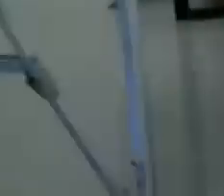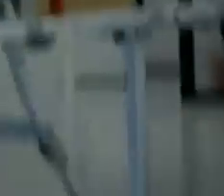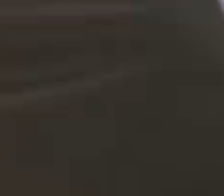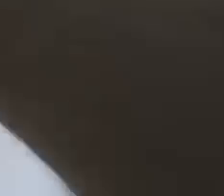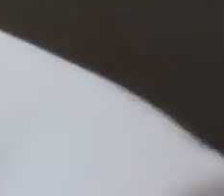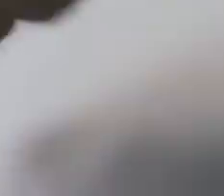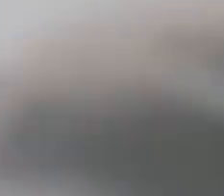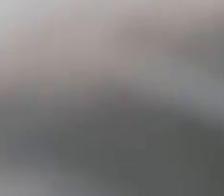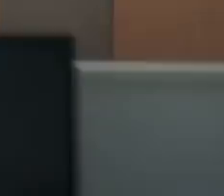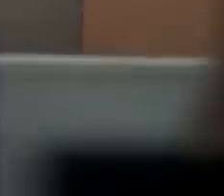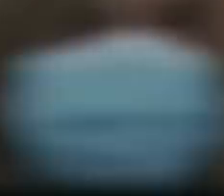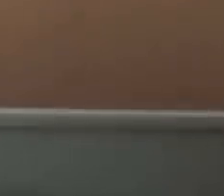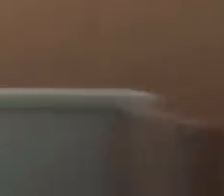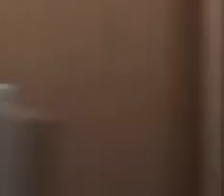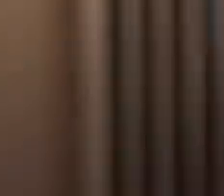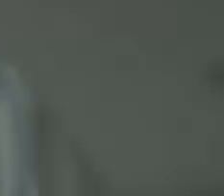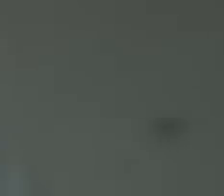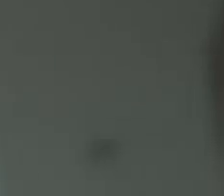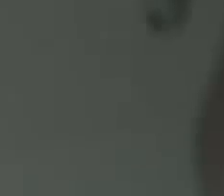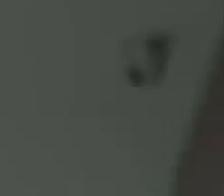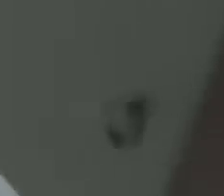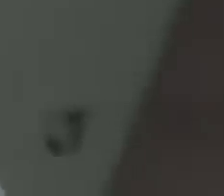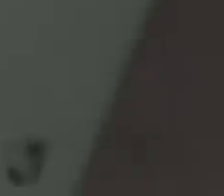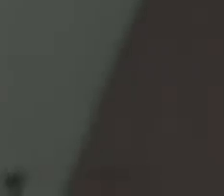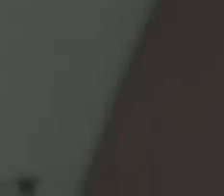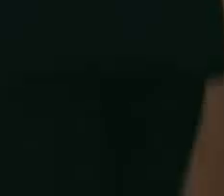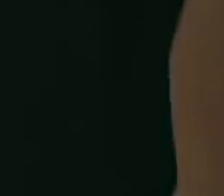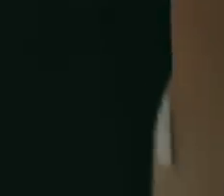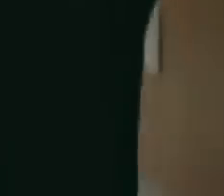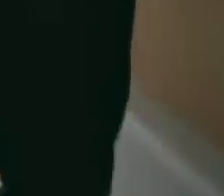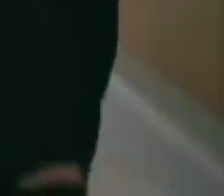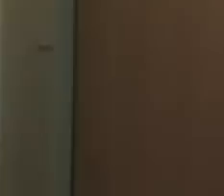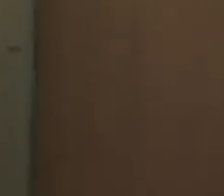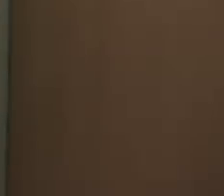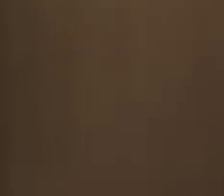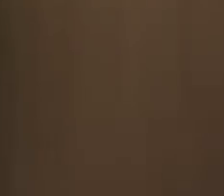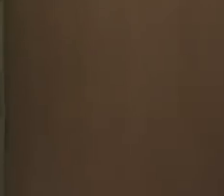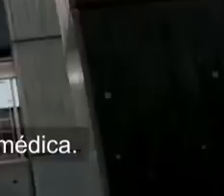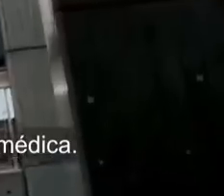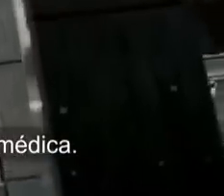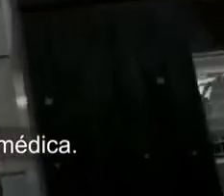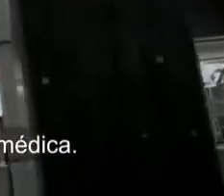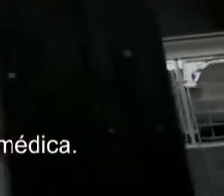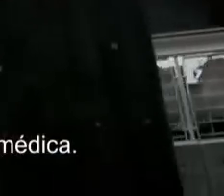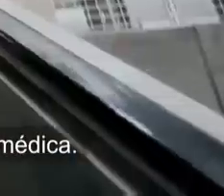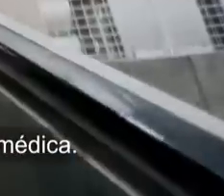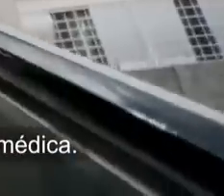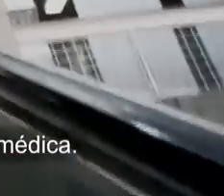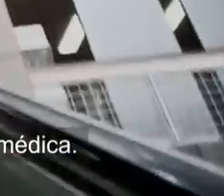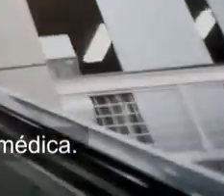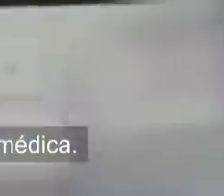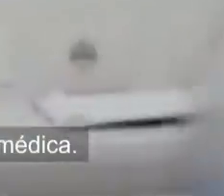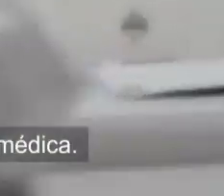sabemos lo importante que es estar preparados para dar la mejor atención cuando sea necesario. Con la mayor